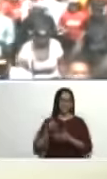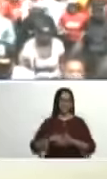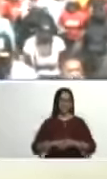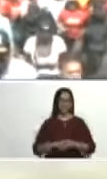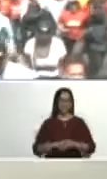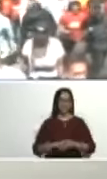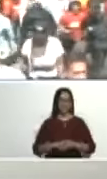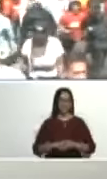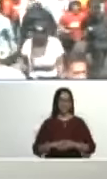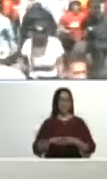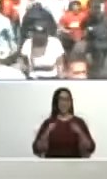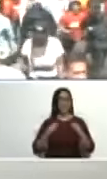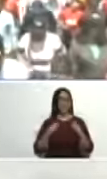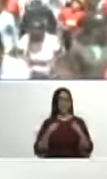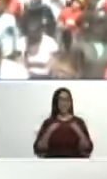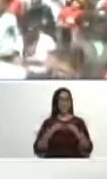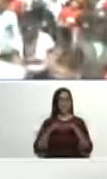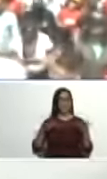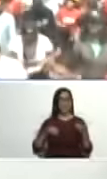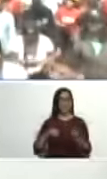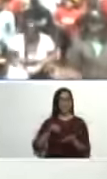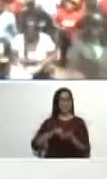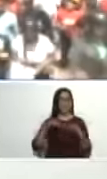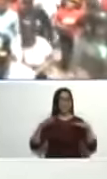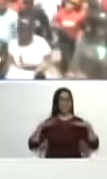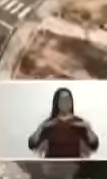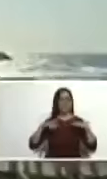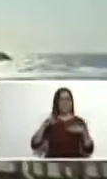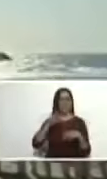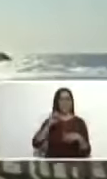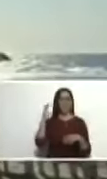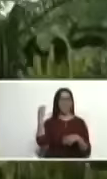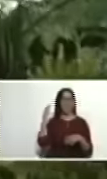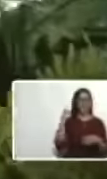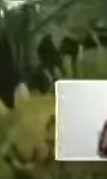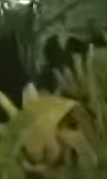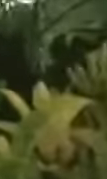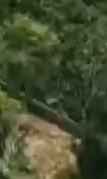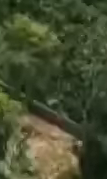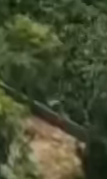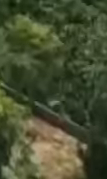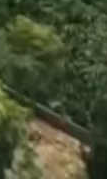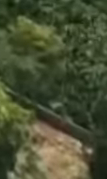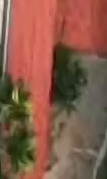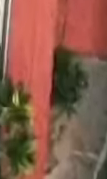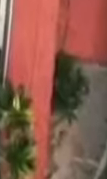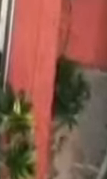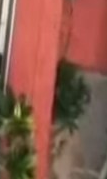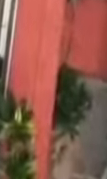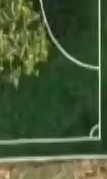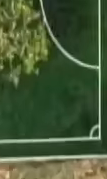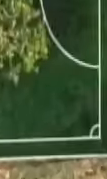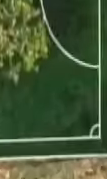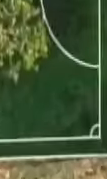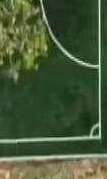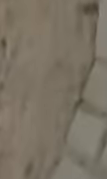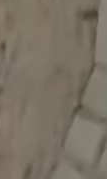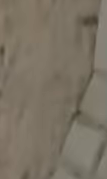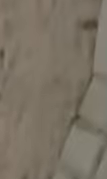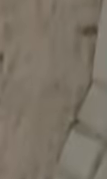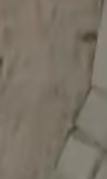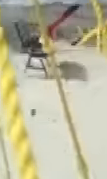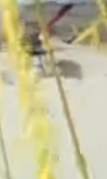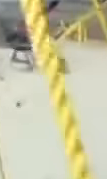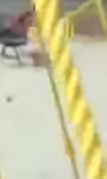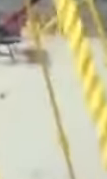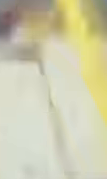Revive la magia en el Centro Vacacional Los Caracas, renovado con orgullo y dedicación por el presidente Nicolás